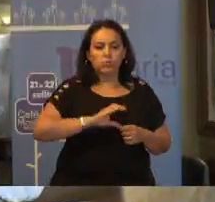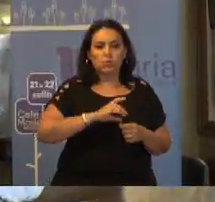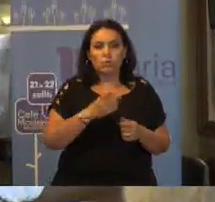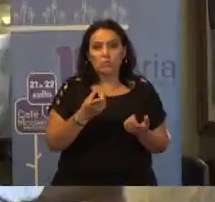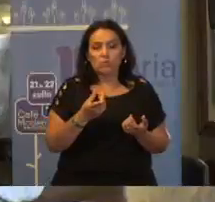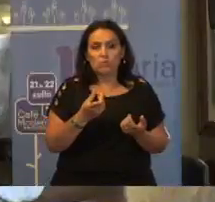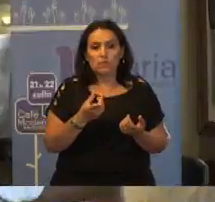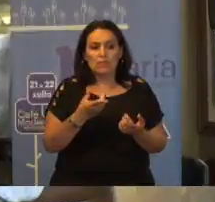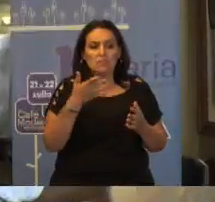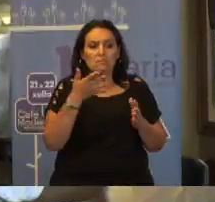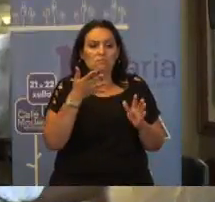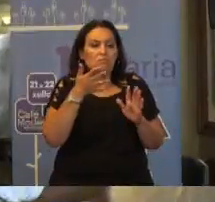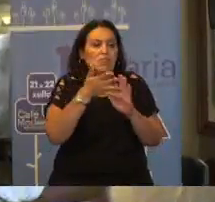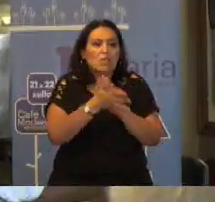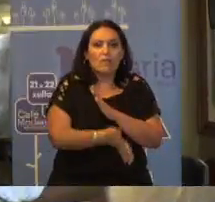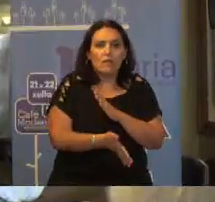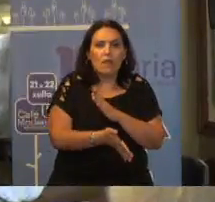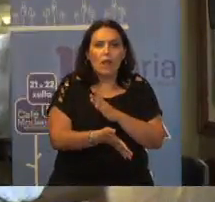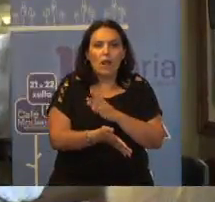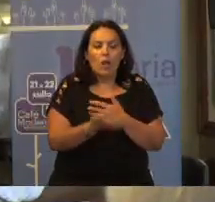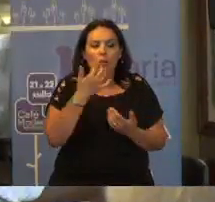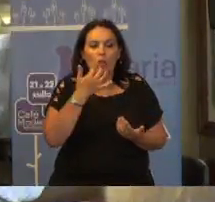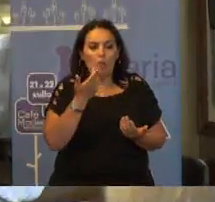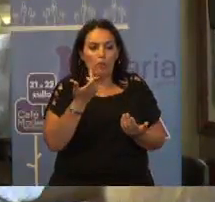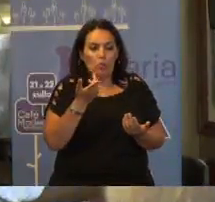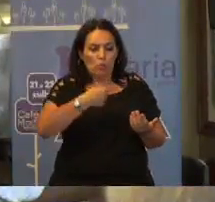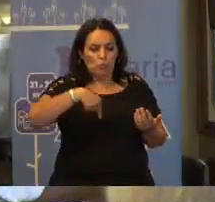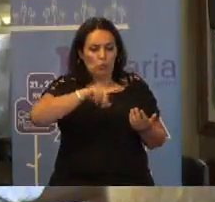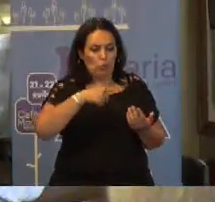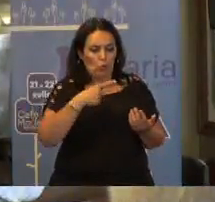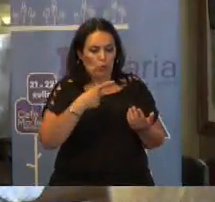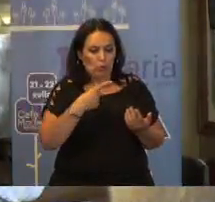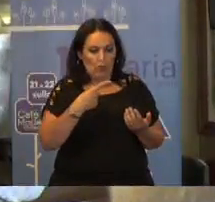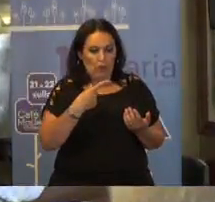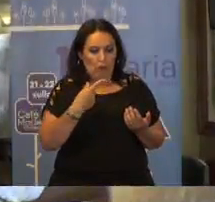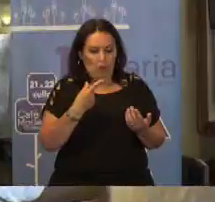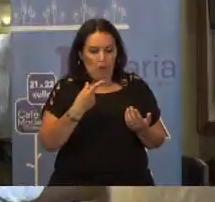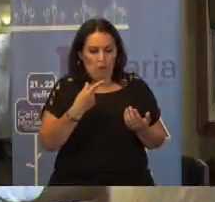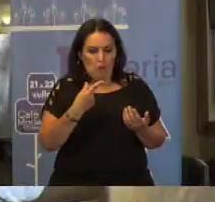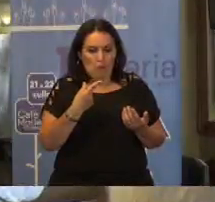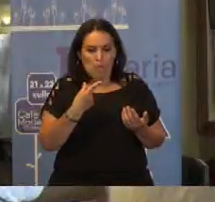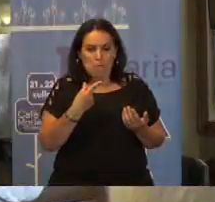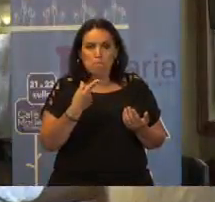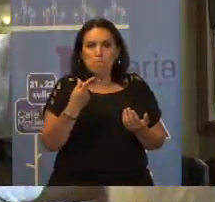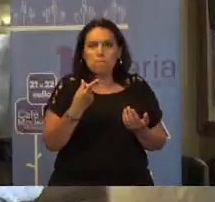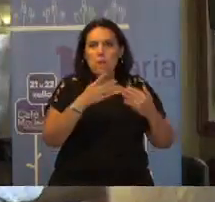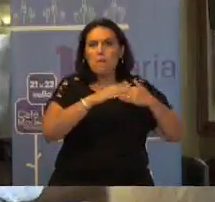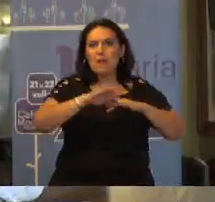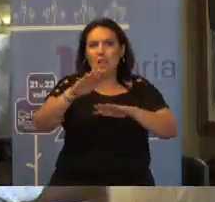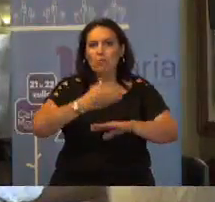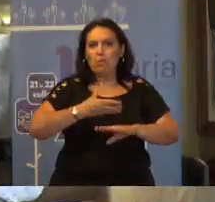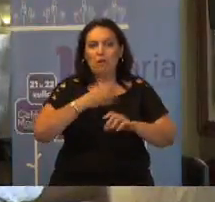non significa que haxa unha inxerencia sobre o traballo das mareas municipais, non? Eu creo que